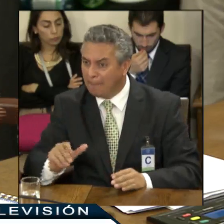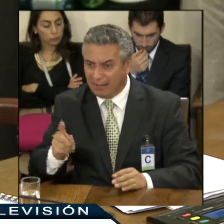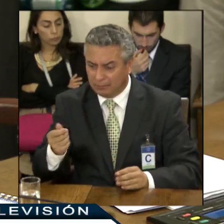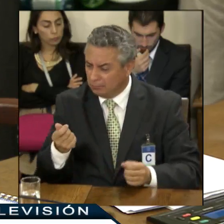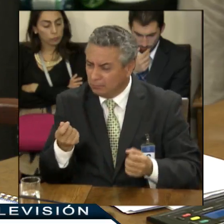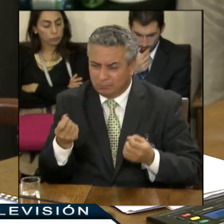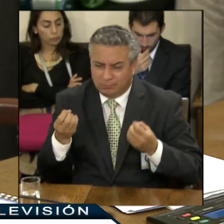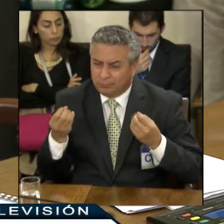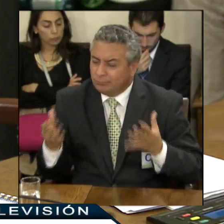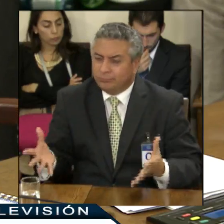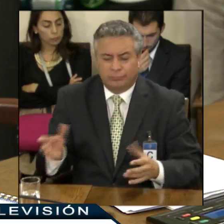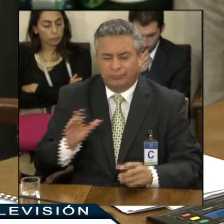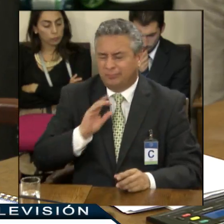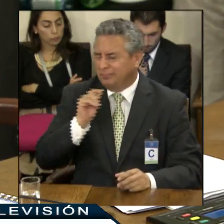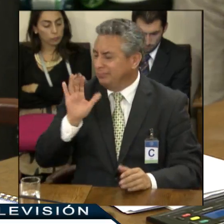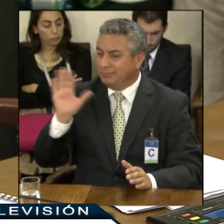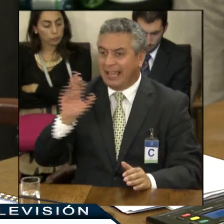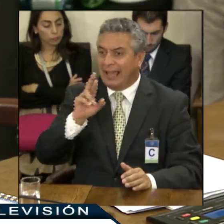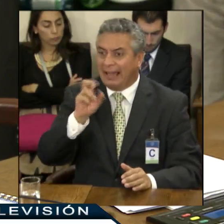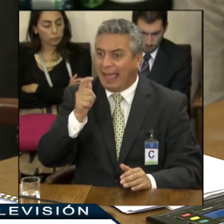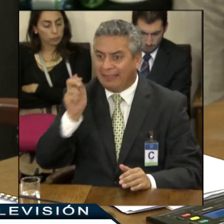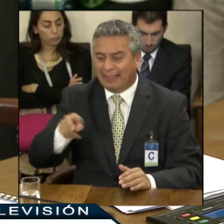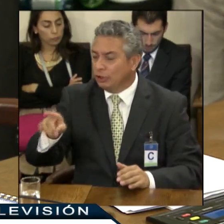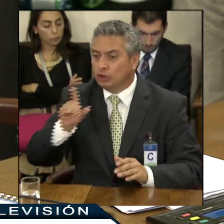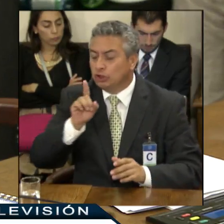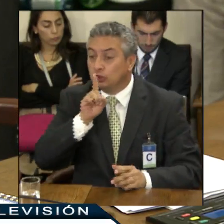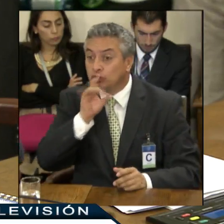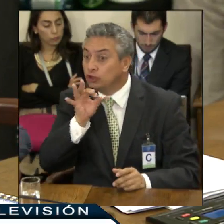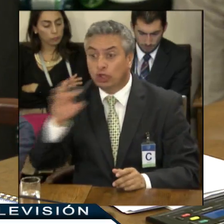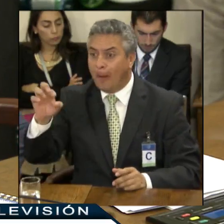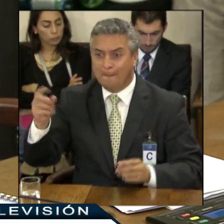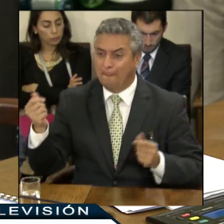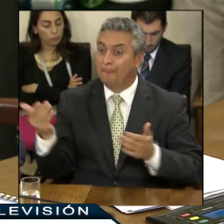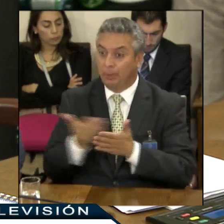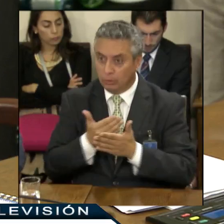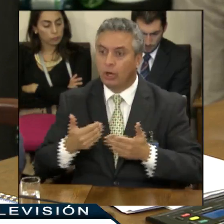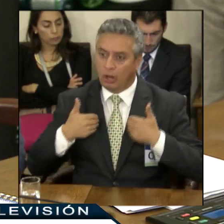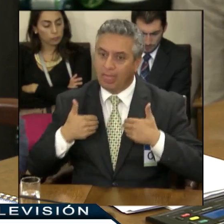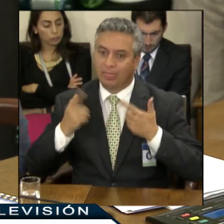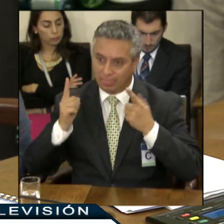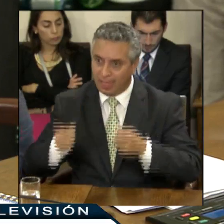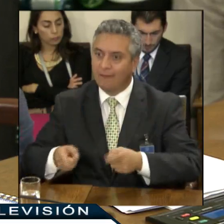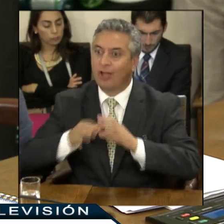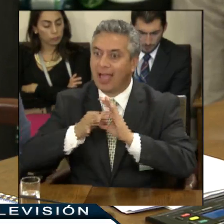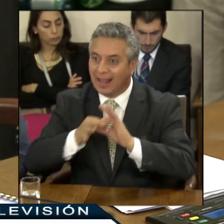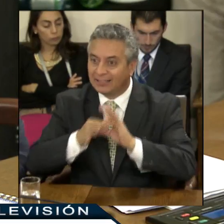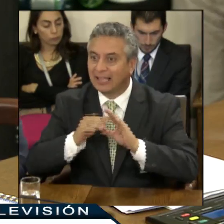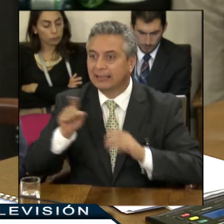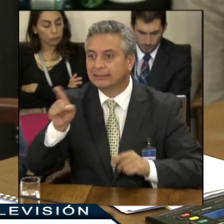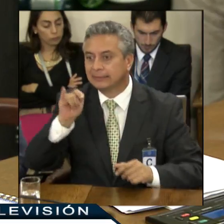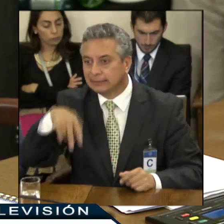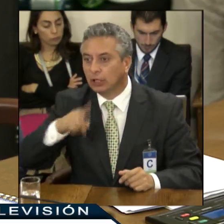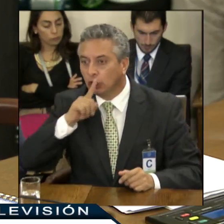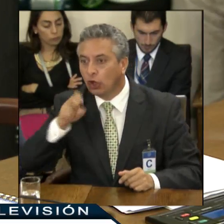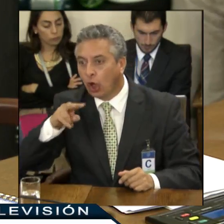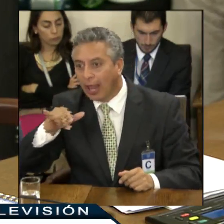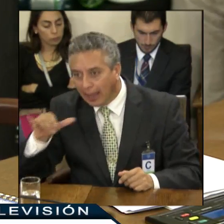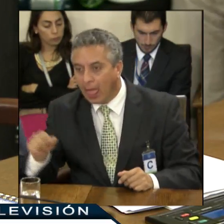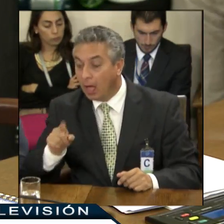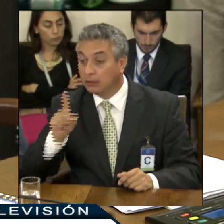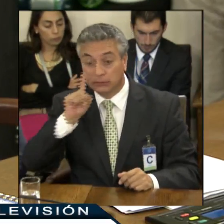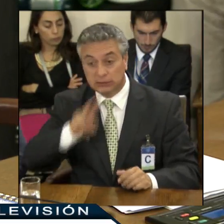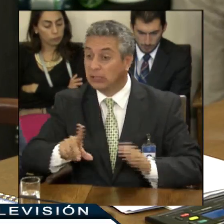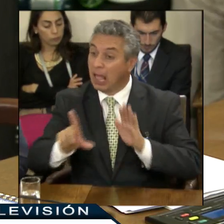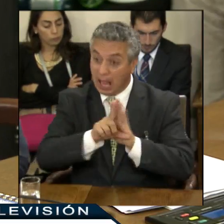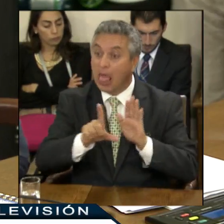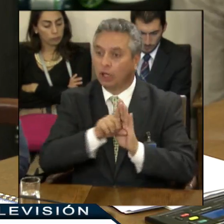training topping todo el rato yo creo que ellos mismos deberían decir Oye debo de agradecer La sintonía eh sin que haya ley